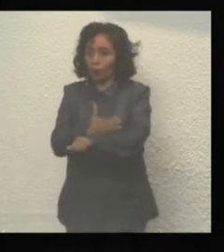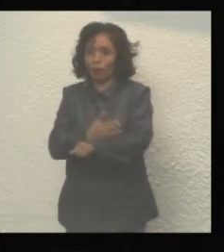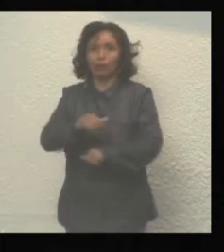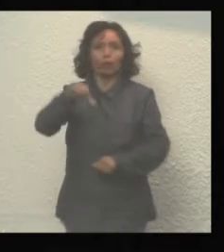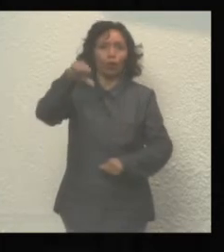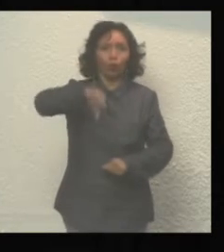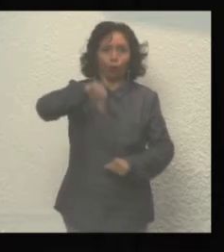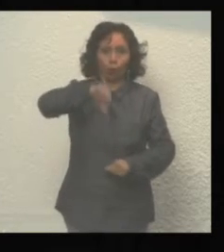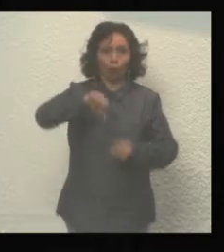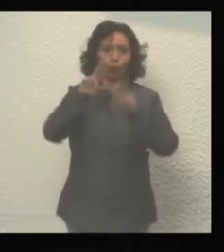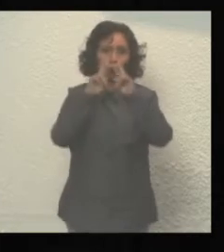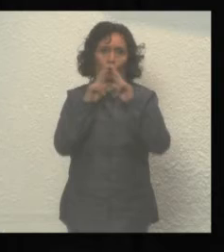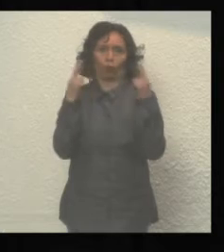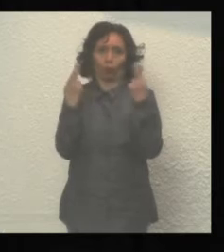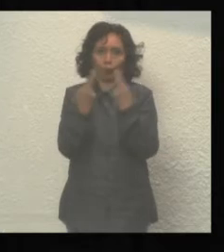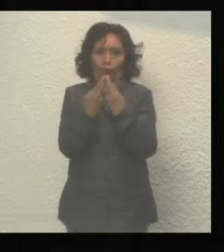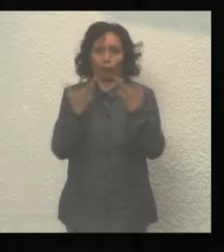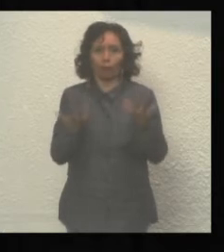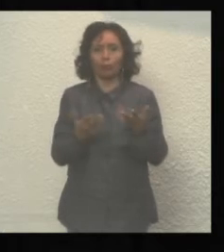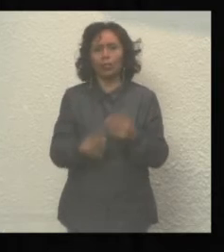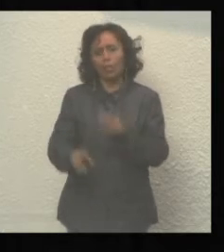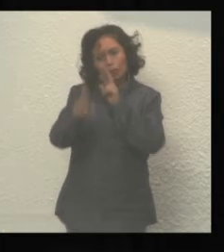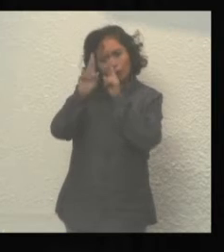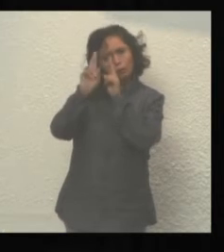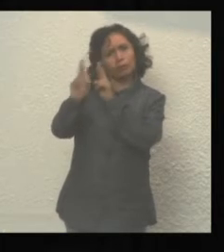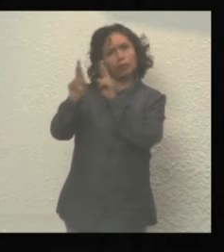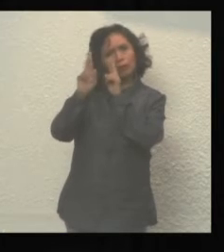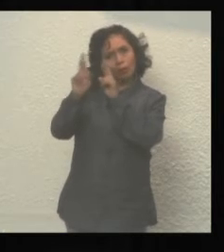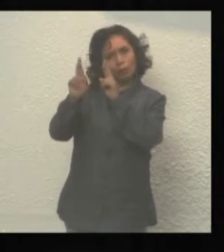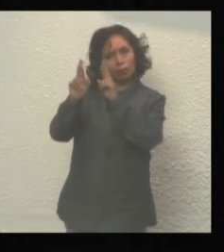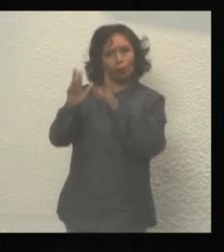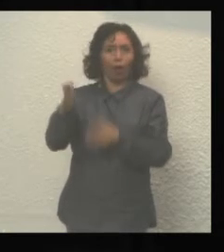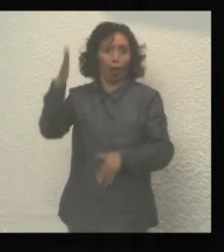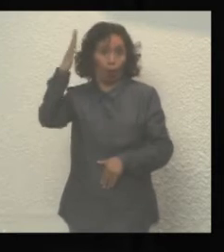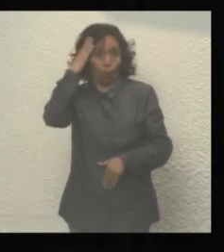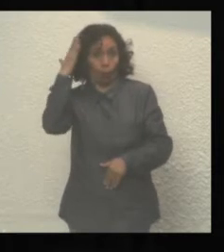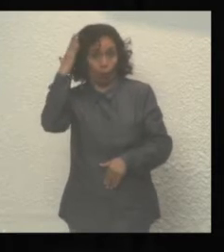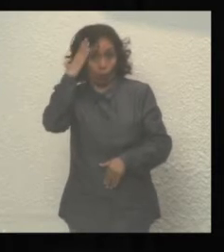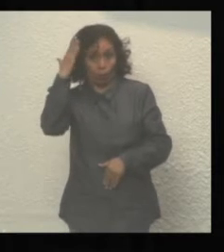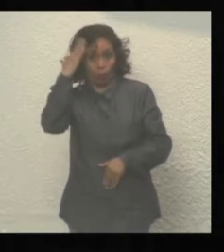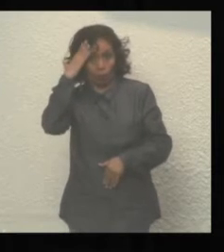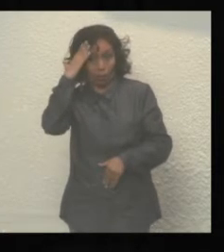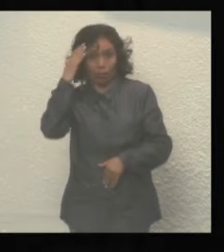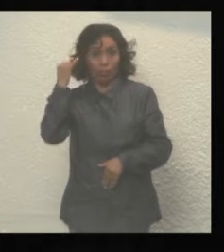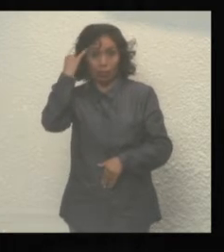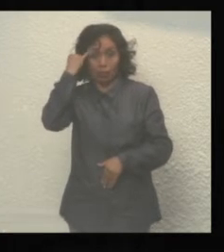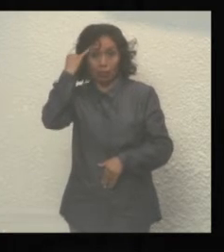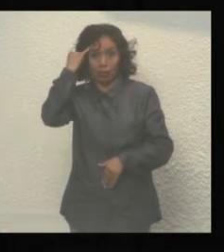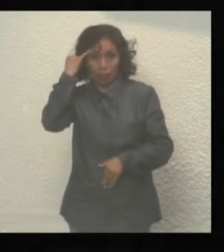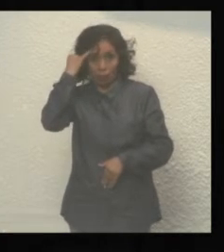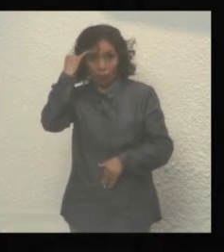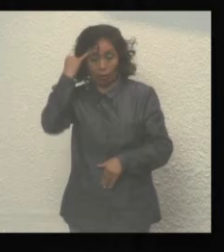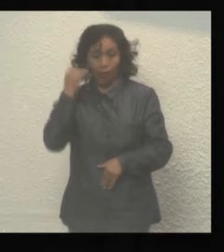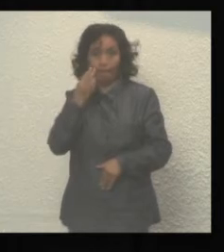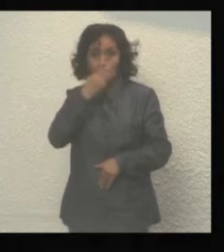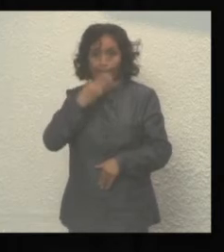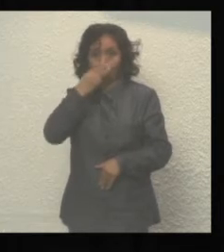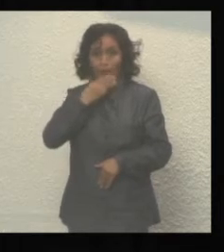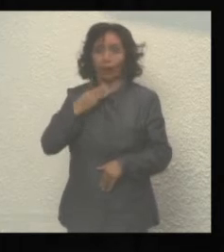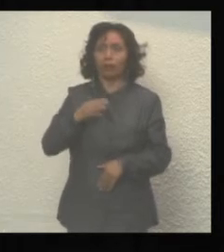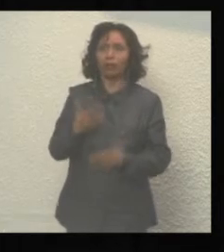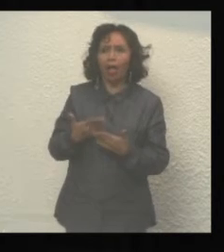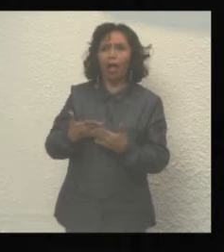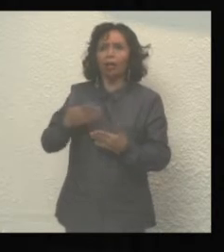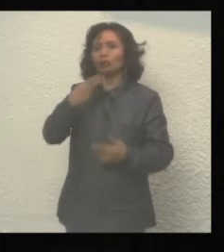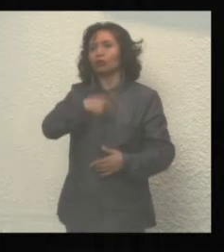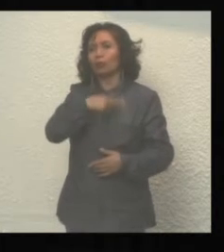esta celebración homenajeando a un gran líder indígena maya como lo fue Cecilio Chi,